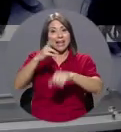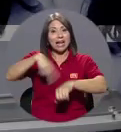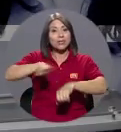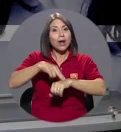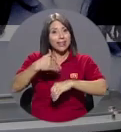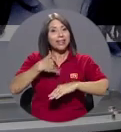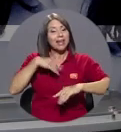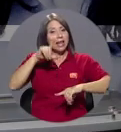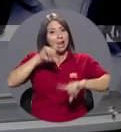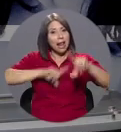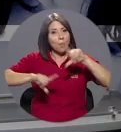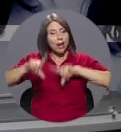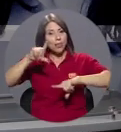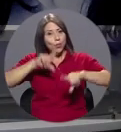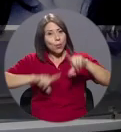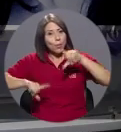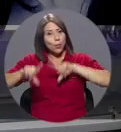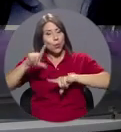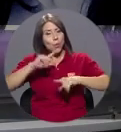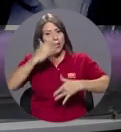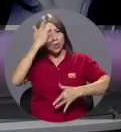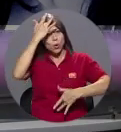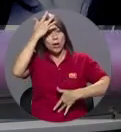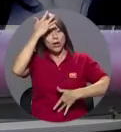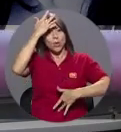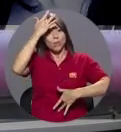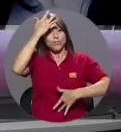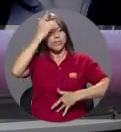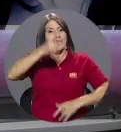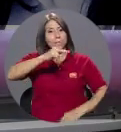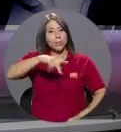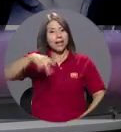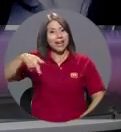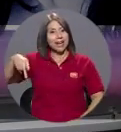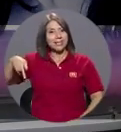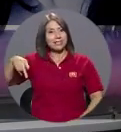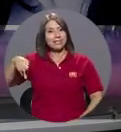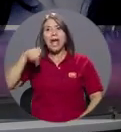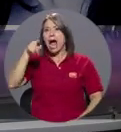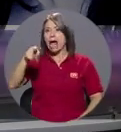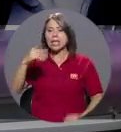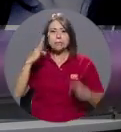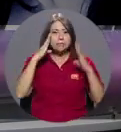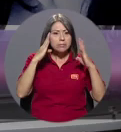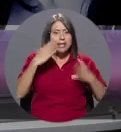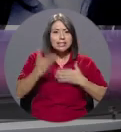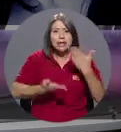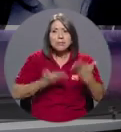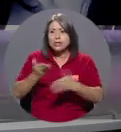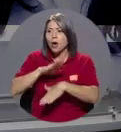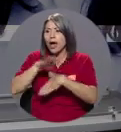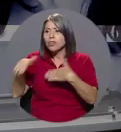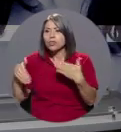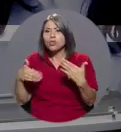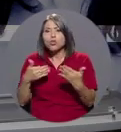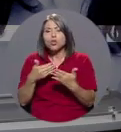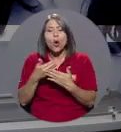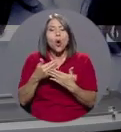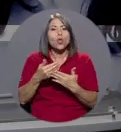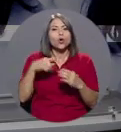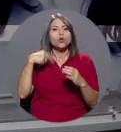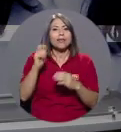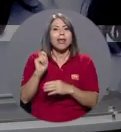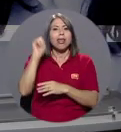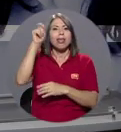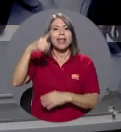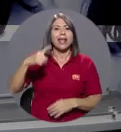Nacional tiene un laboratorio patológico en Punta Arenas, que le damos servicio a todos los productores de camarón